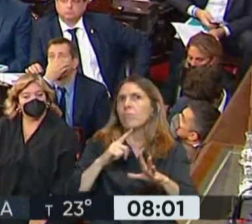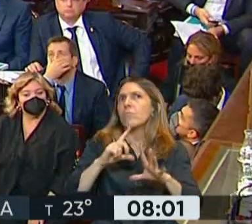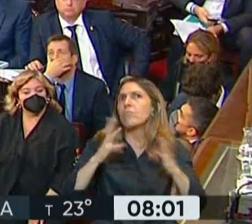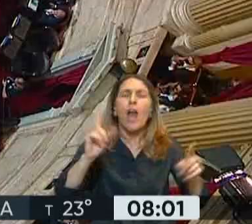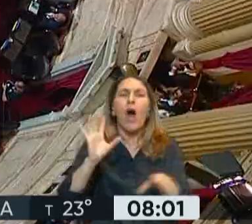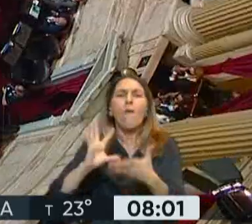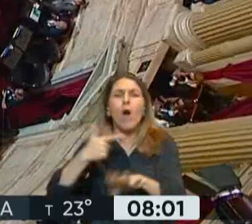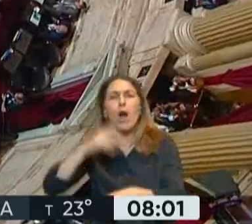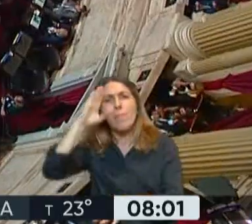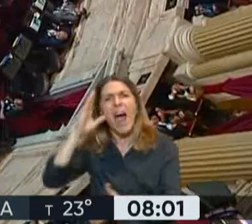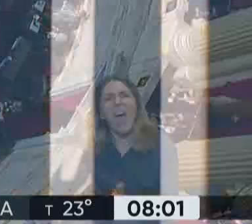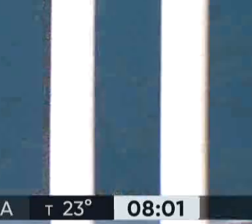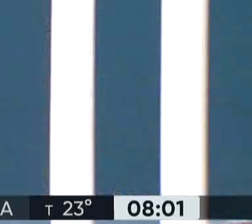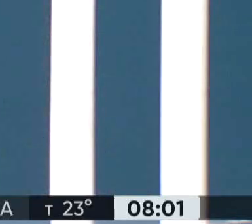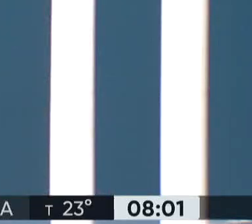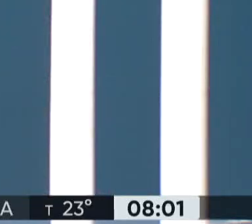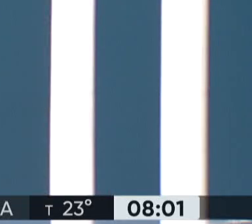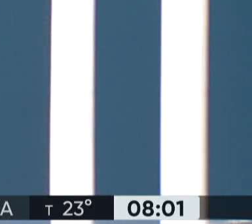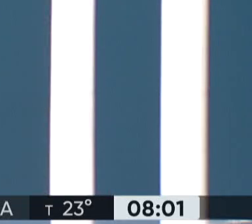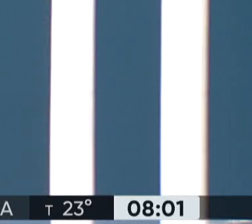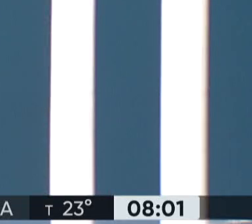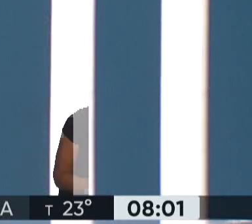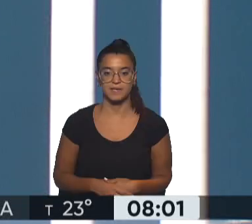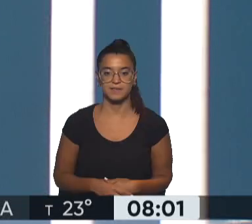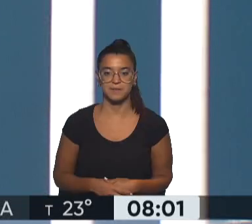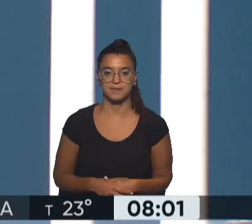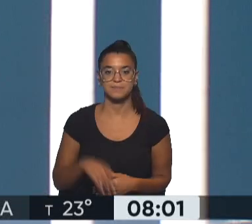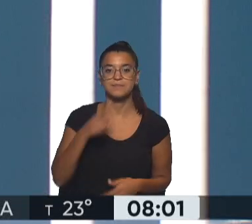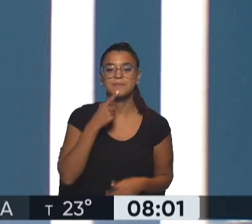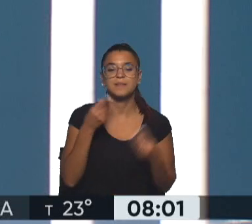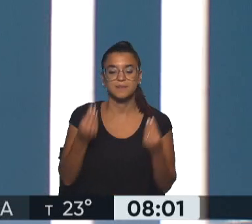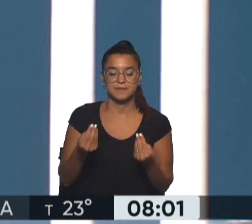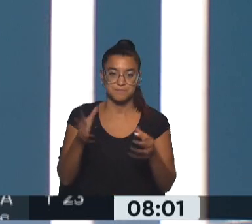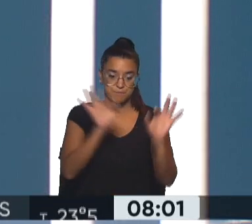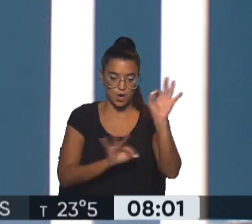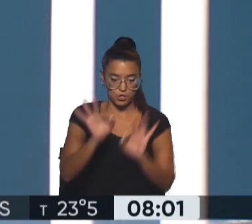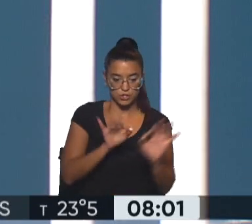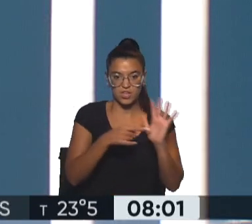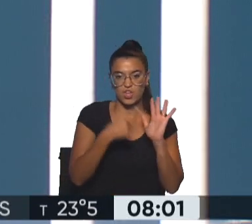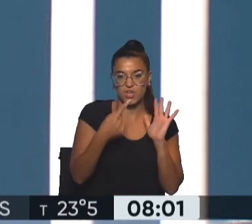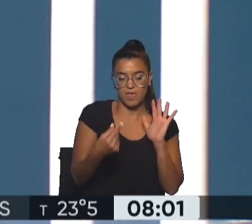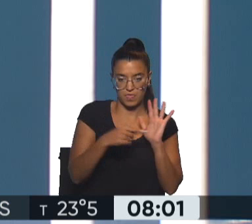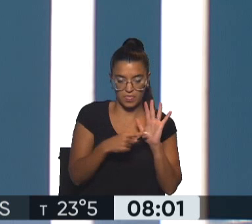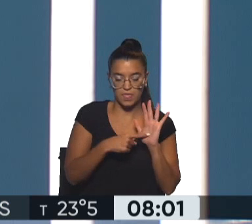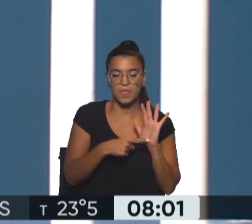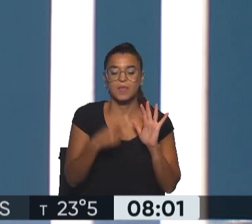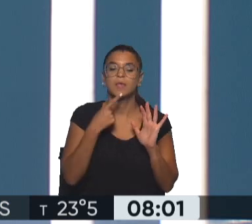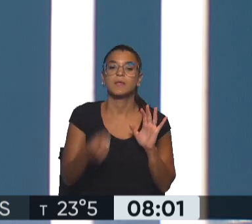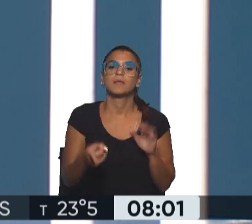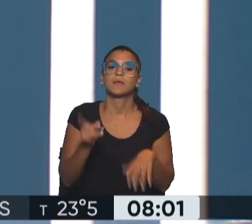vez más dinámico. ¿Qué es lo que dice ese proyecto? Bueno, escuchar. Lo primero es que prohíbe por